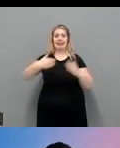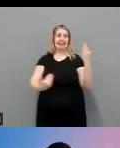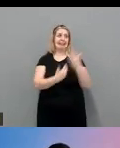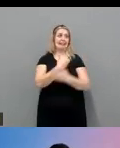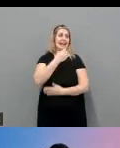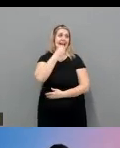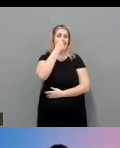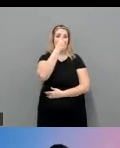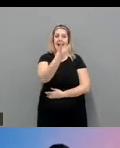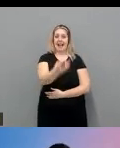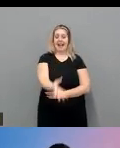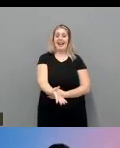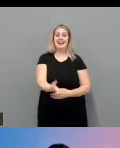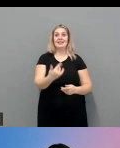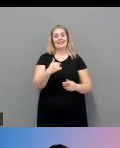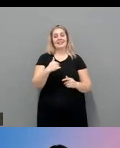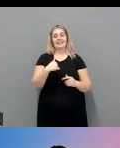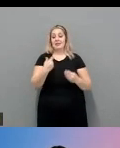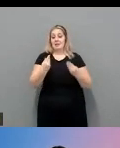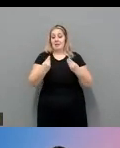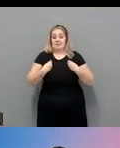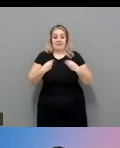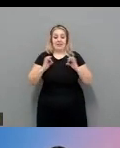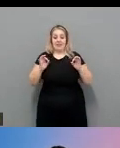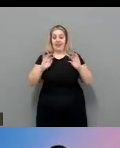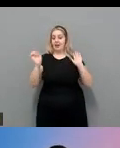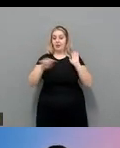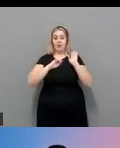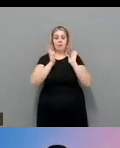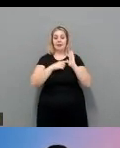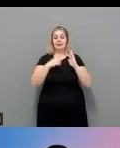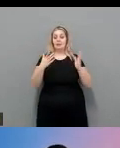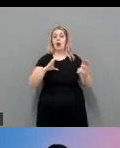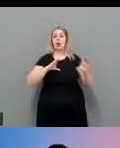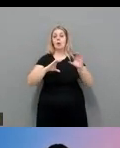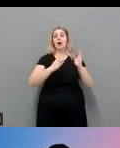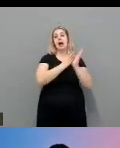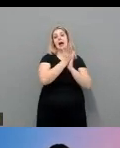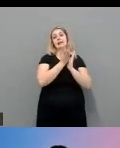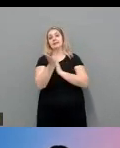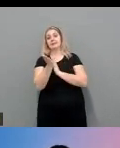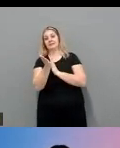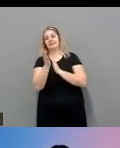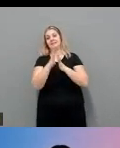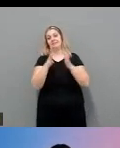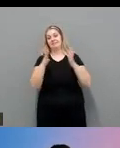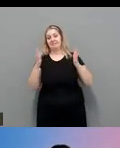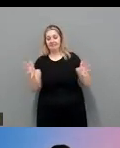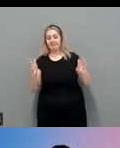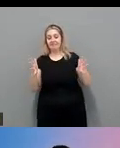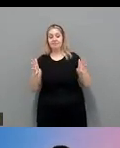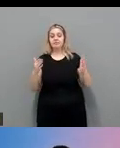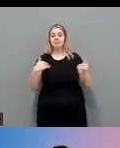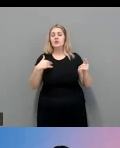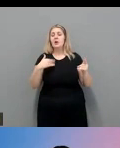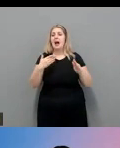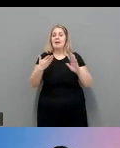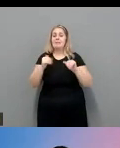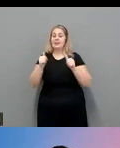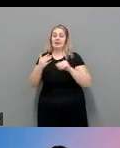años, es toda mi vida entera es la comunicación aumentativa y alternativa, quiero